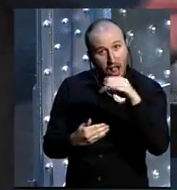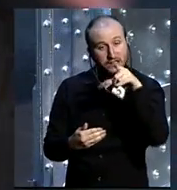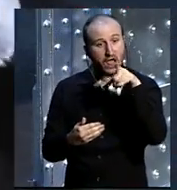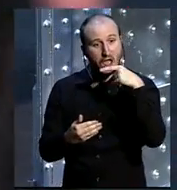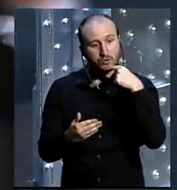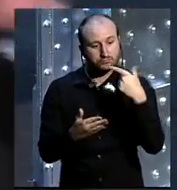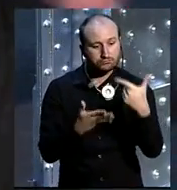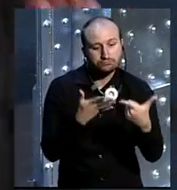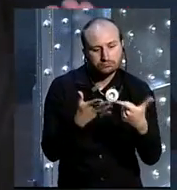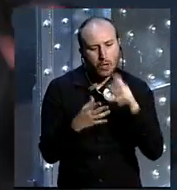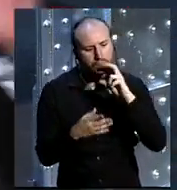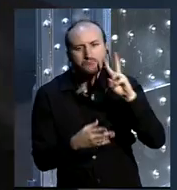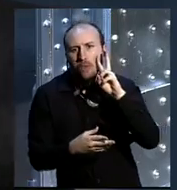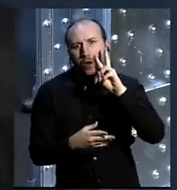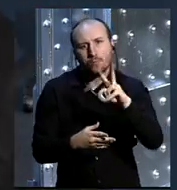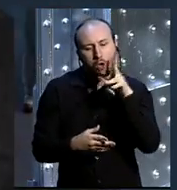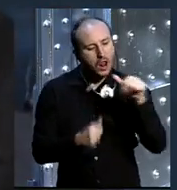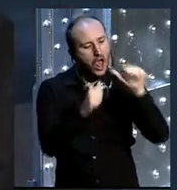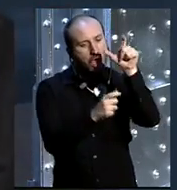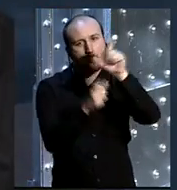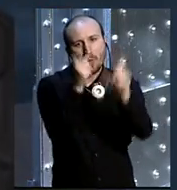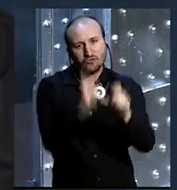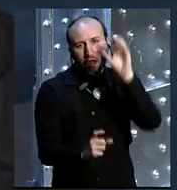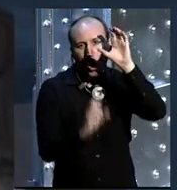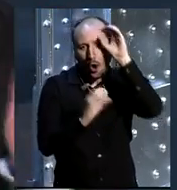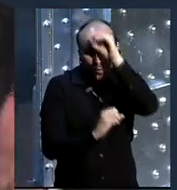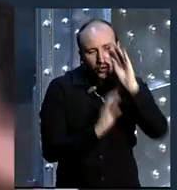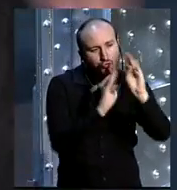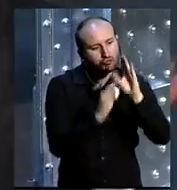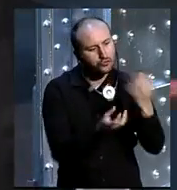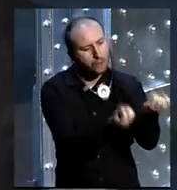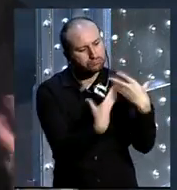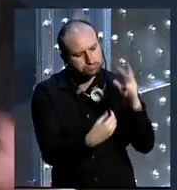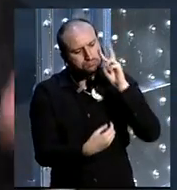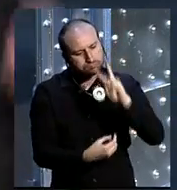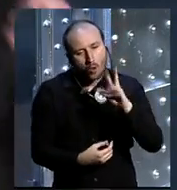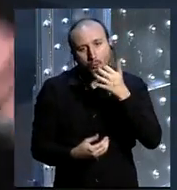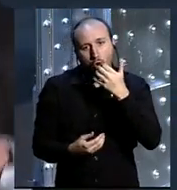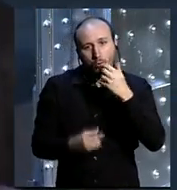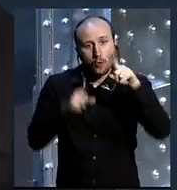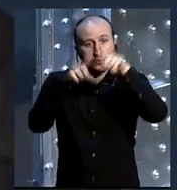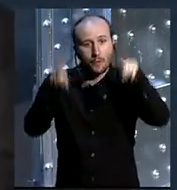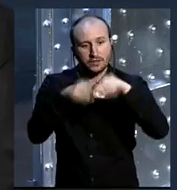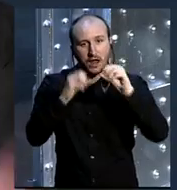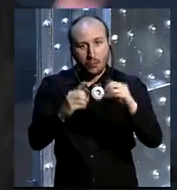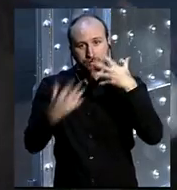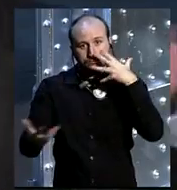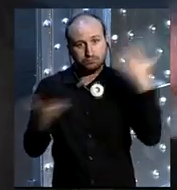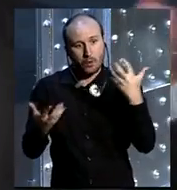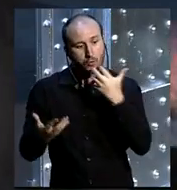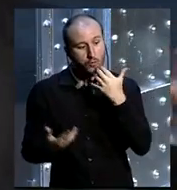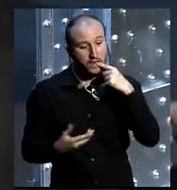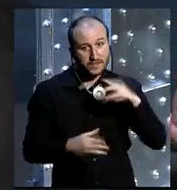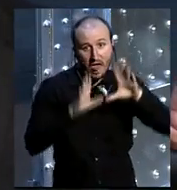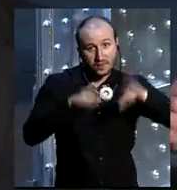y estamos viendo cómo la gente reacciona ante estas cookies cuando hay una ventana emergente que dice, bueno, aceptamos estas